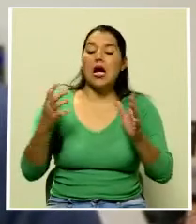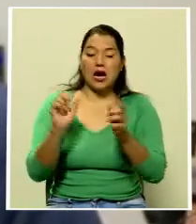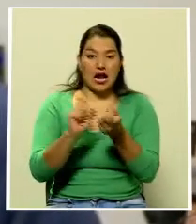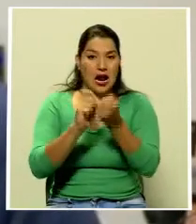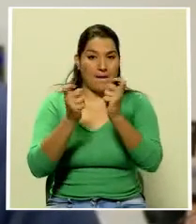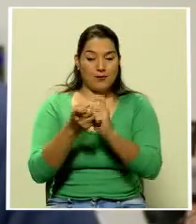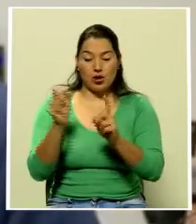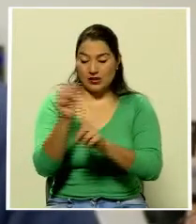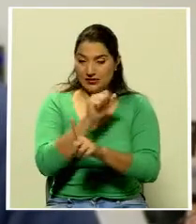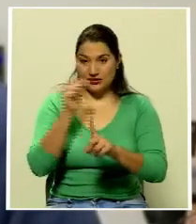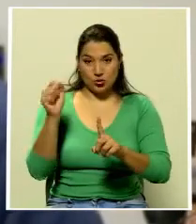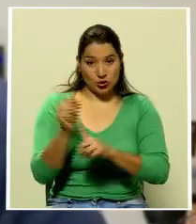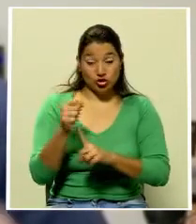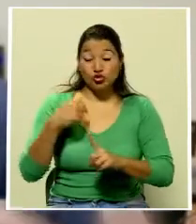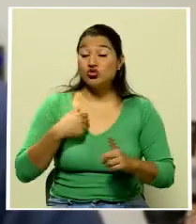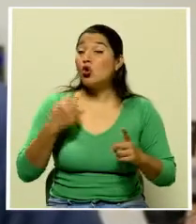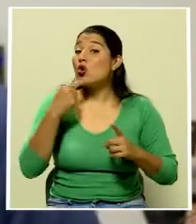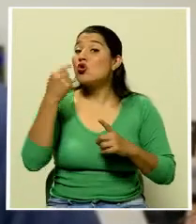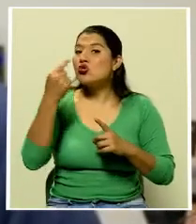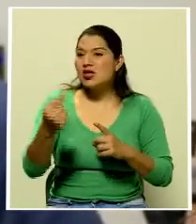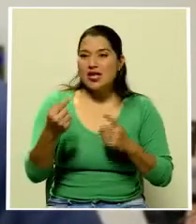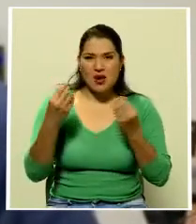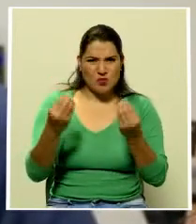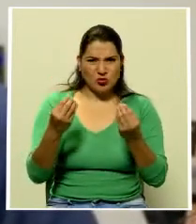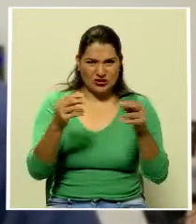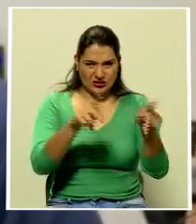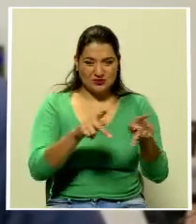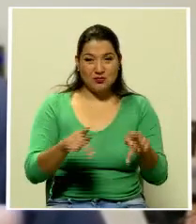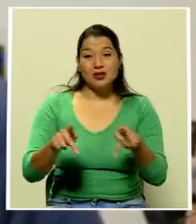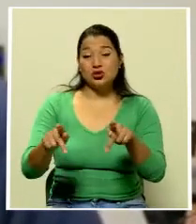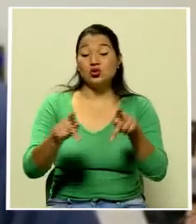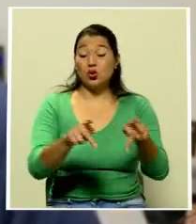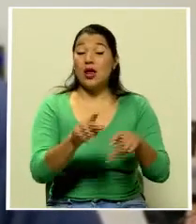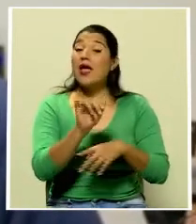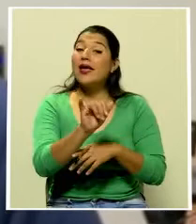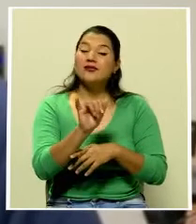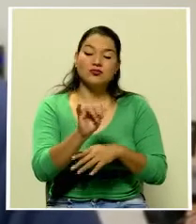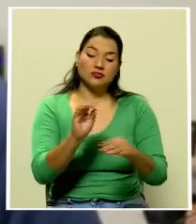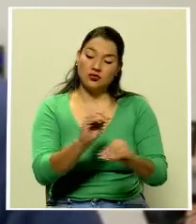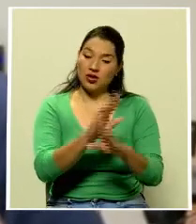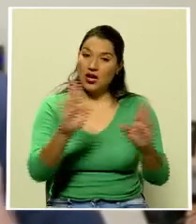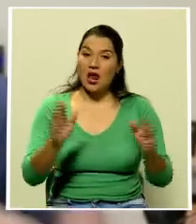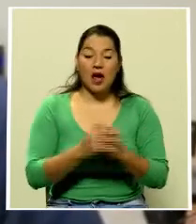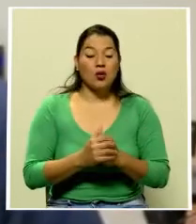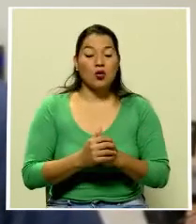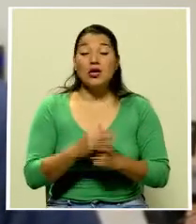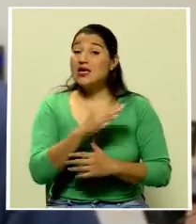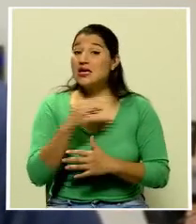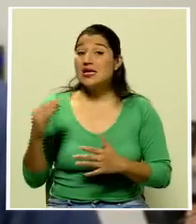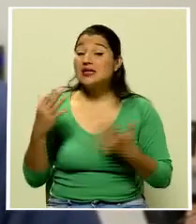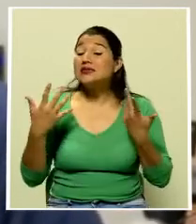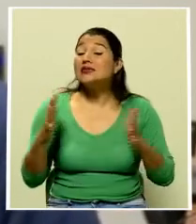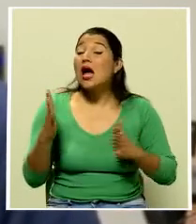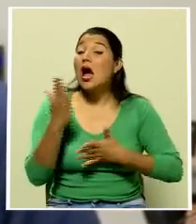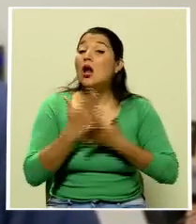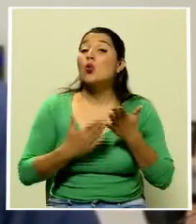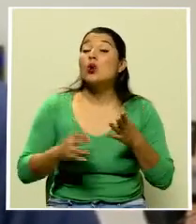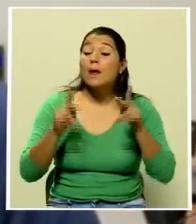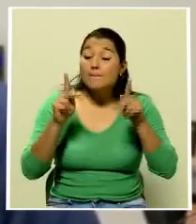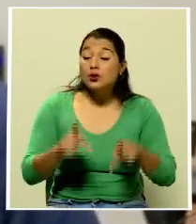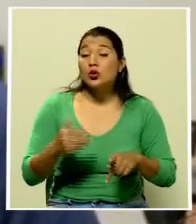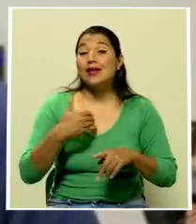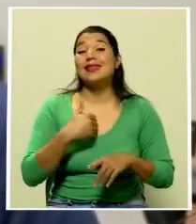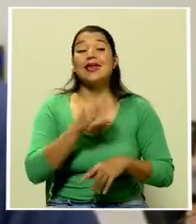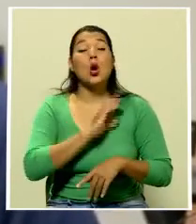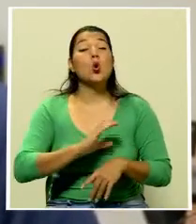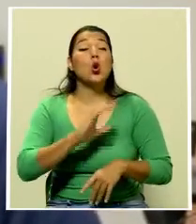estaba inicialmente, dije que había una aglomeración, que eso también fue evidente, que ya había algunas personas que estaban con una conducta